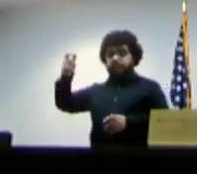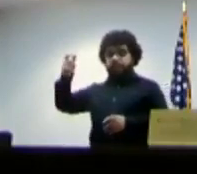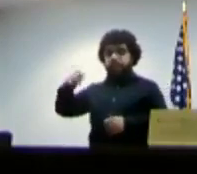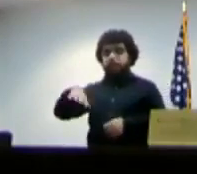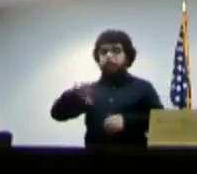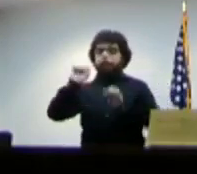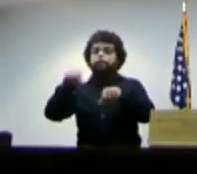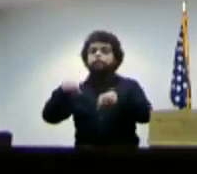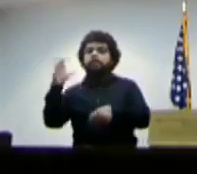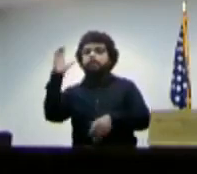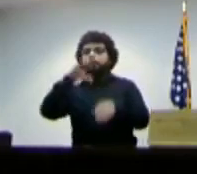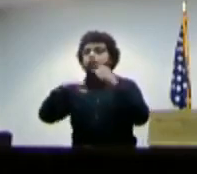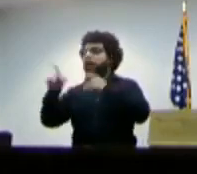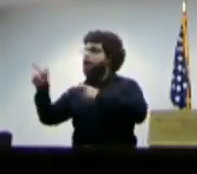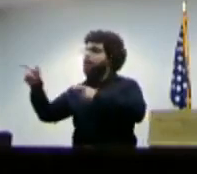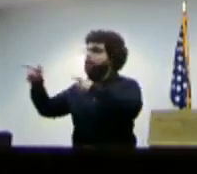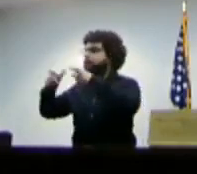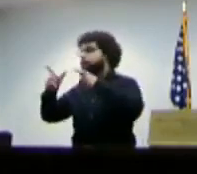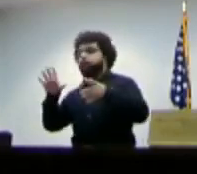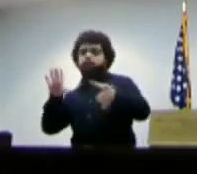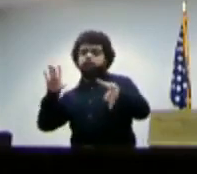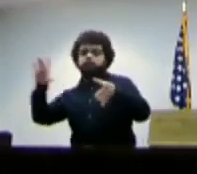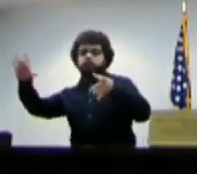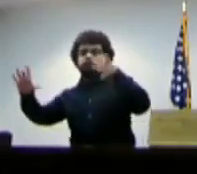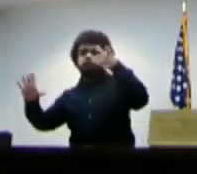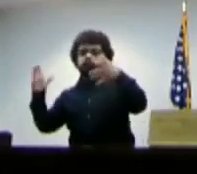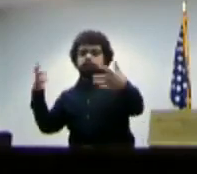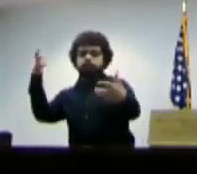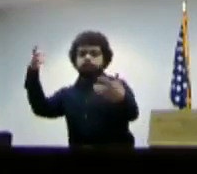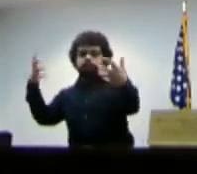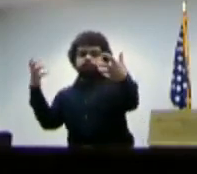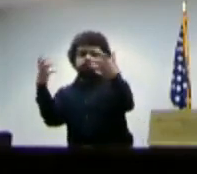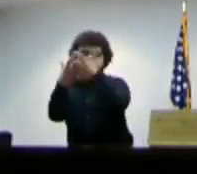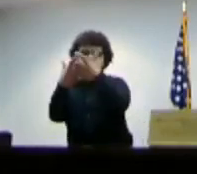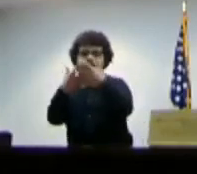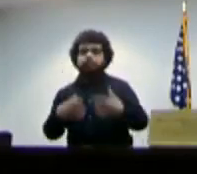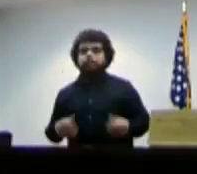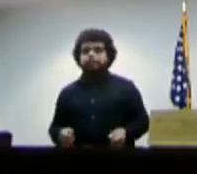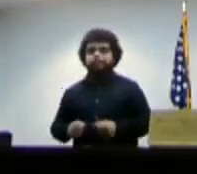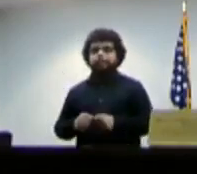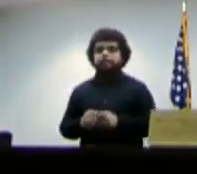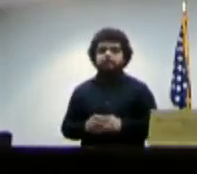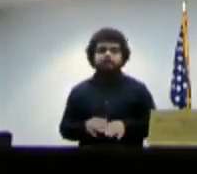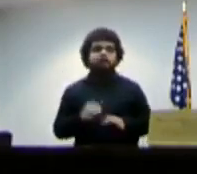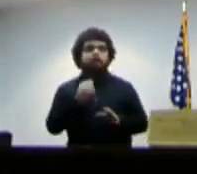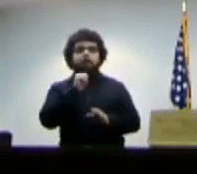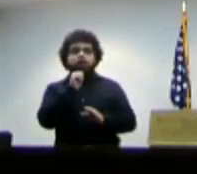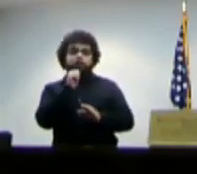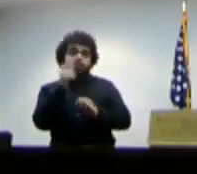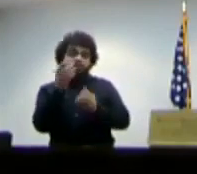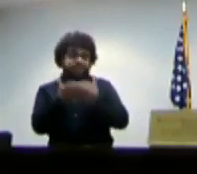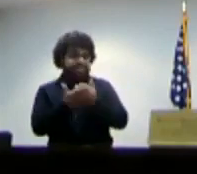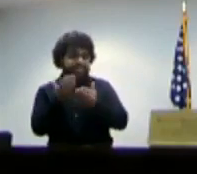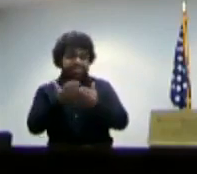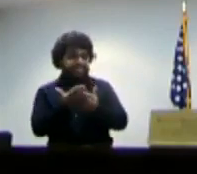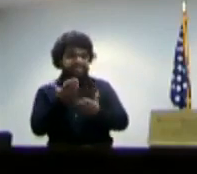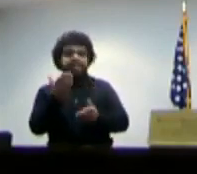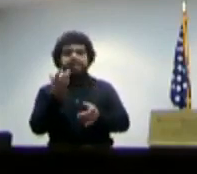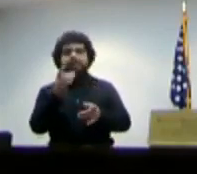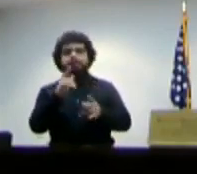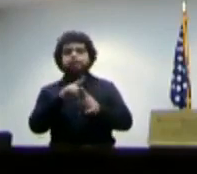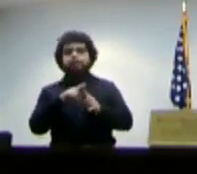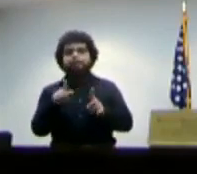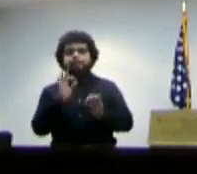unidad que venga a compensar, bueno, por la falta de ese servicio. No es tan sencillo, ¿verdad? Pero